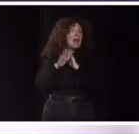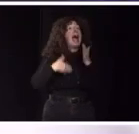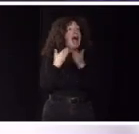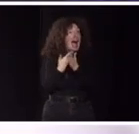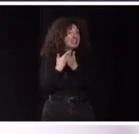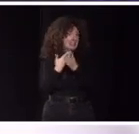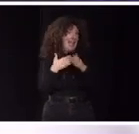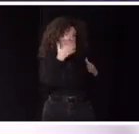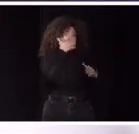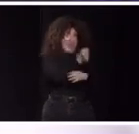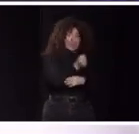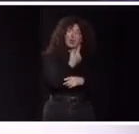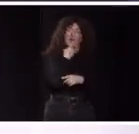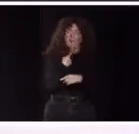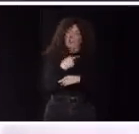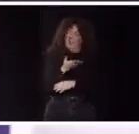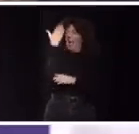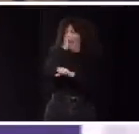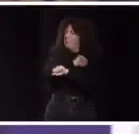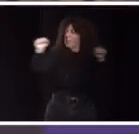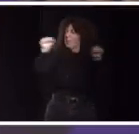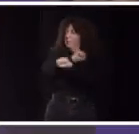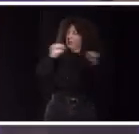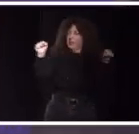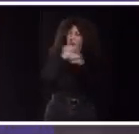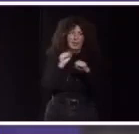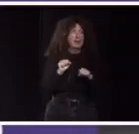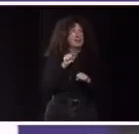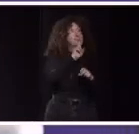nuestro socio de gobierno, que eran imposibles.